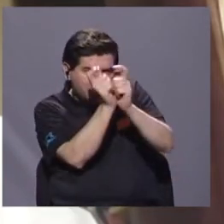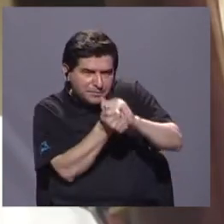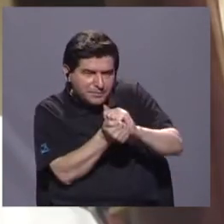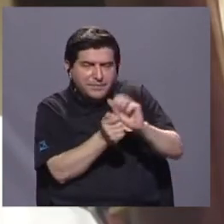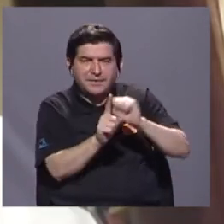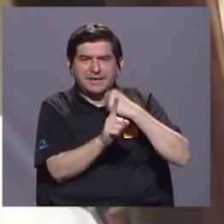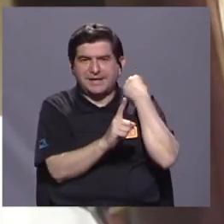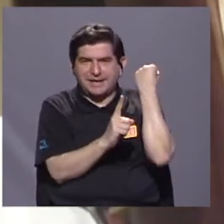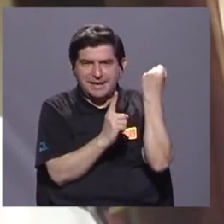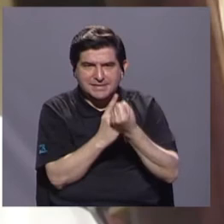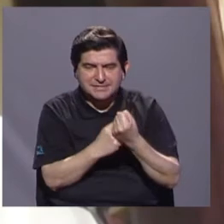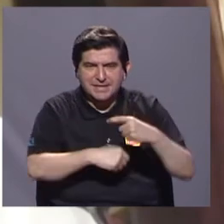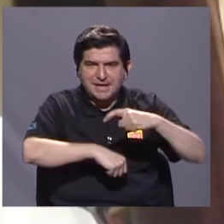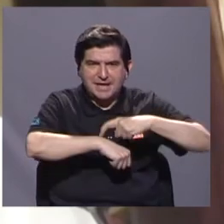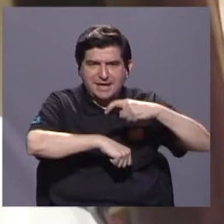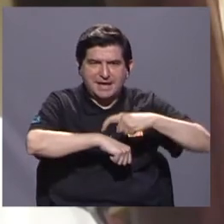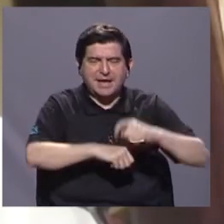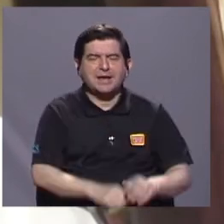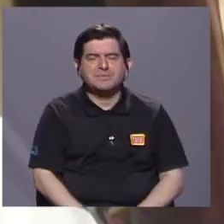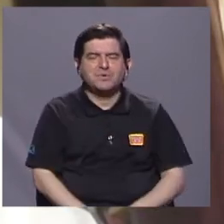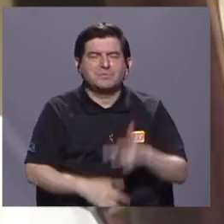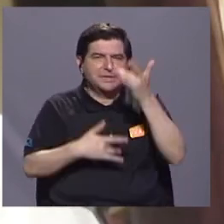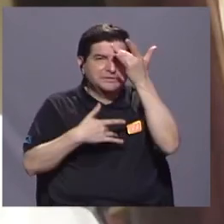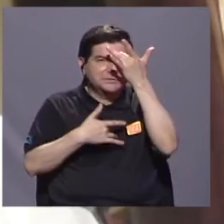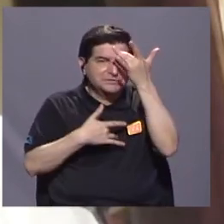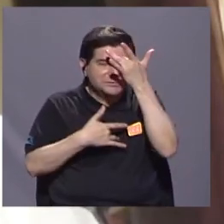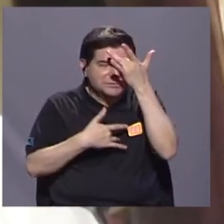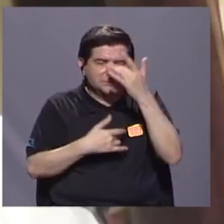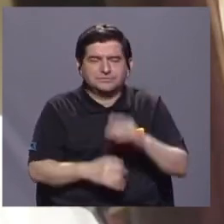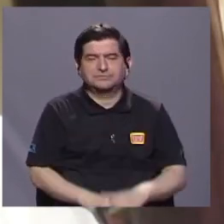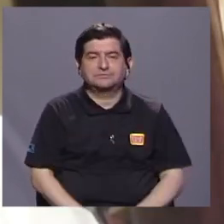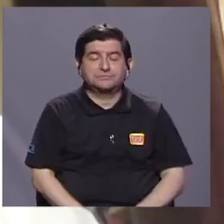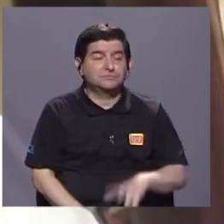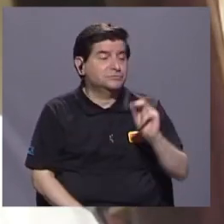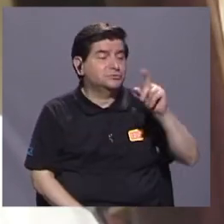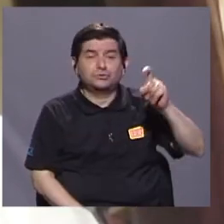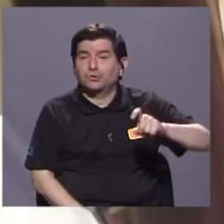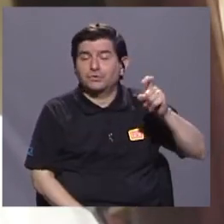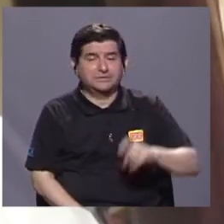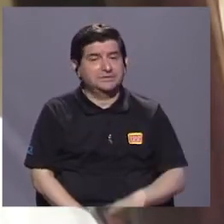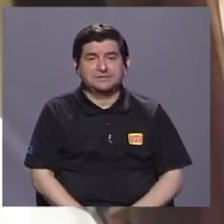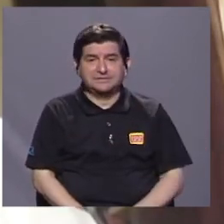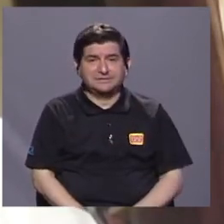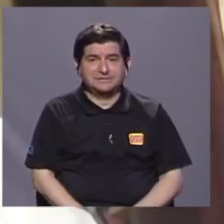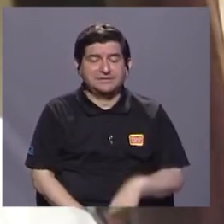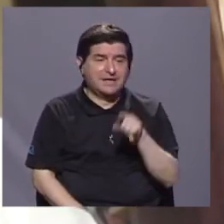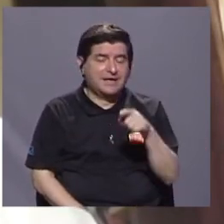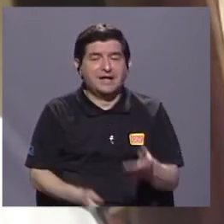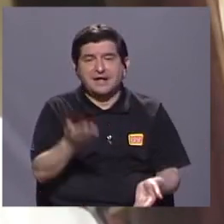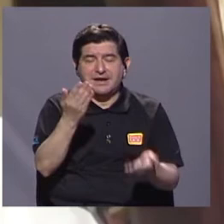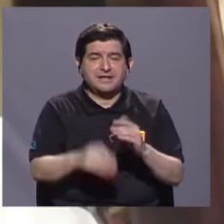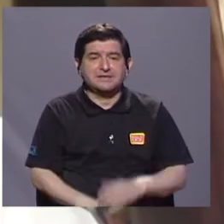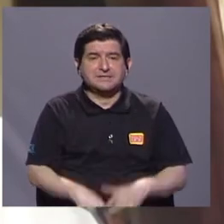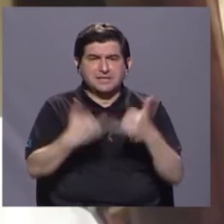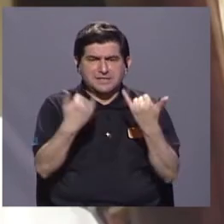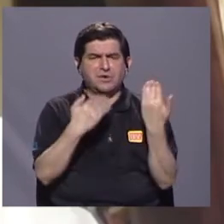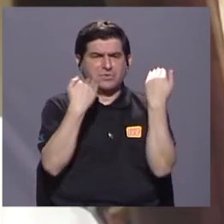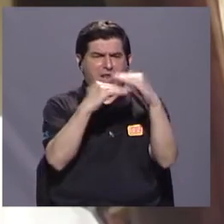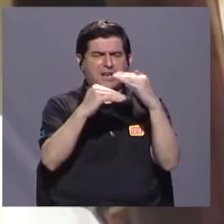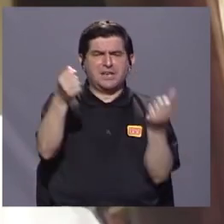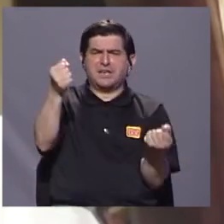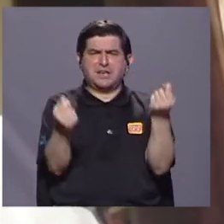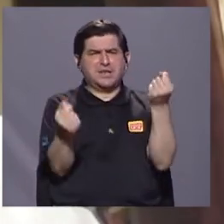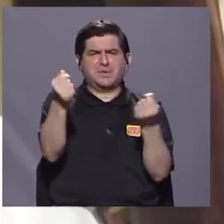a las circunstancias y al momento epidemiológico que estamos viviendo. Entonces, no necesariamente la medida de activar un switch hoy de restricción